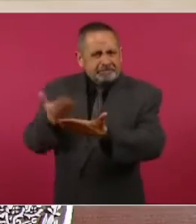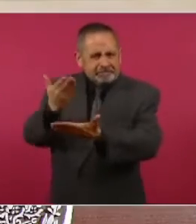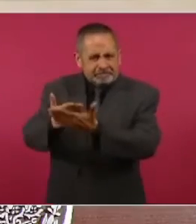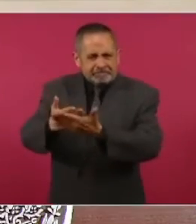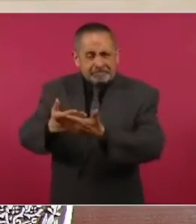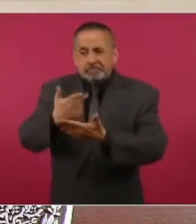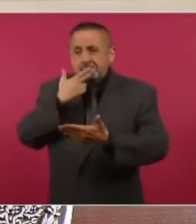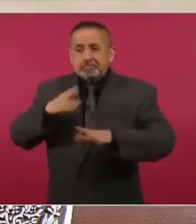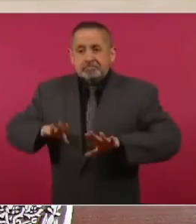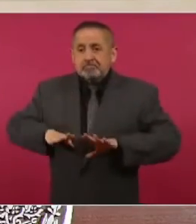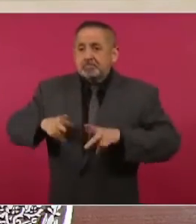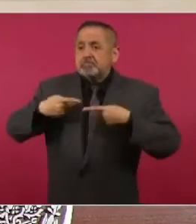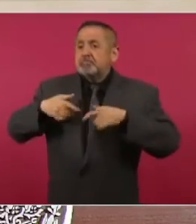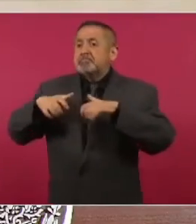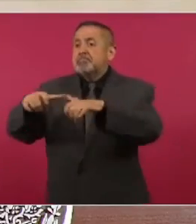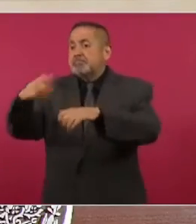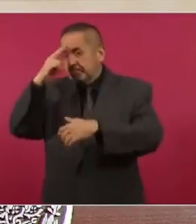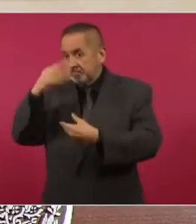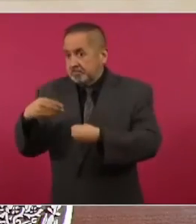el pueblo de México.